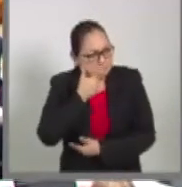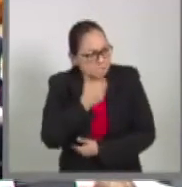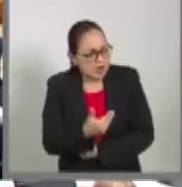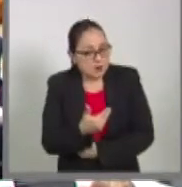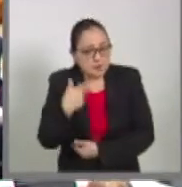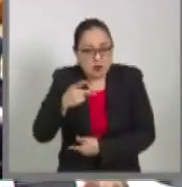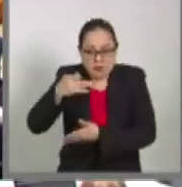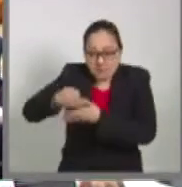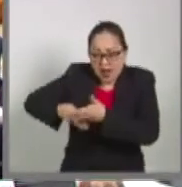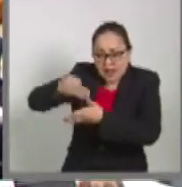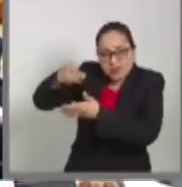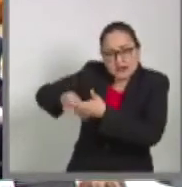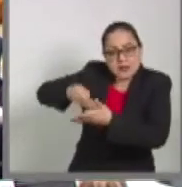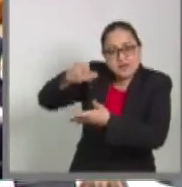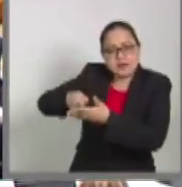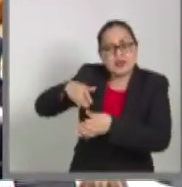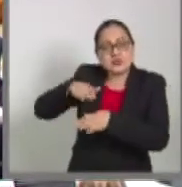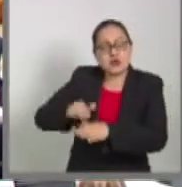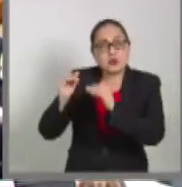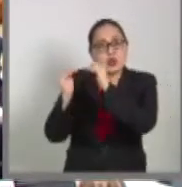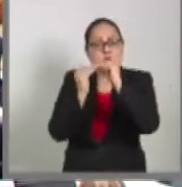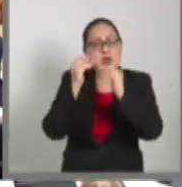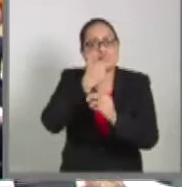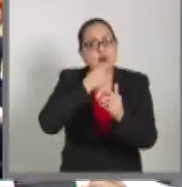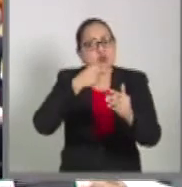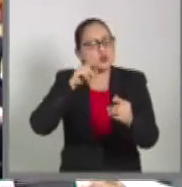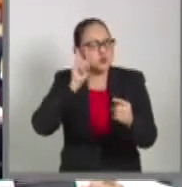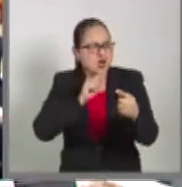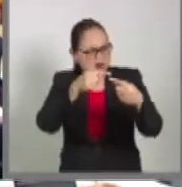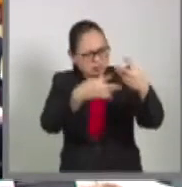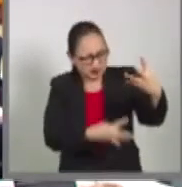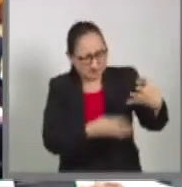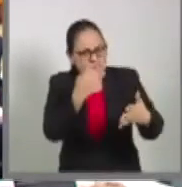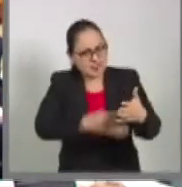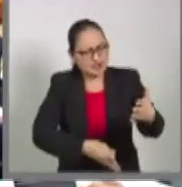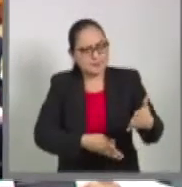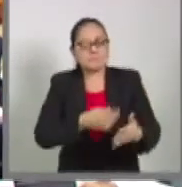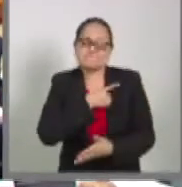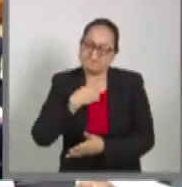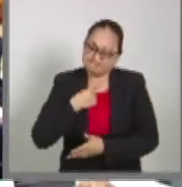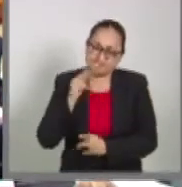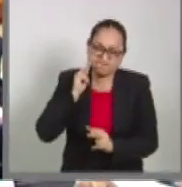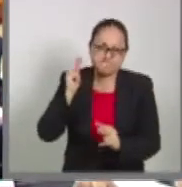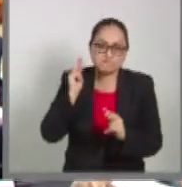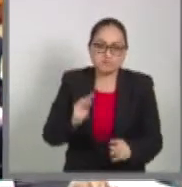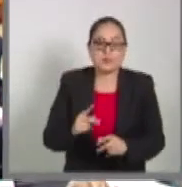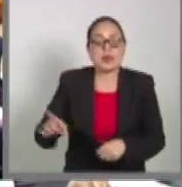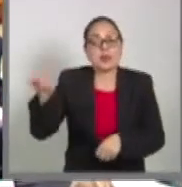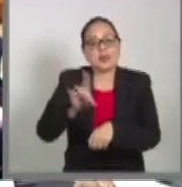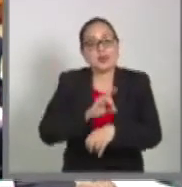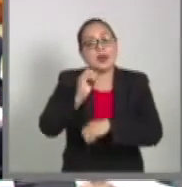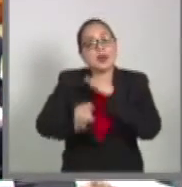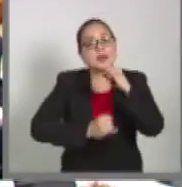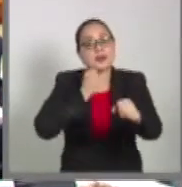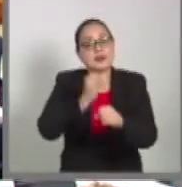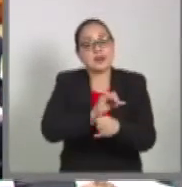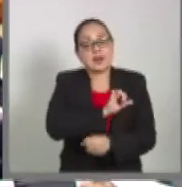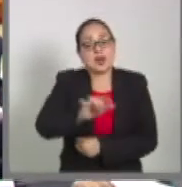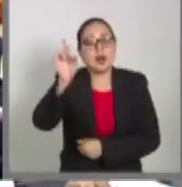pendientes en materia de la igualdad de género. Debemos celebrar que el Día Internacional de las